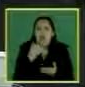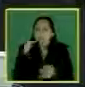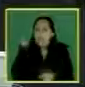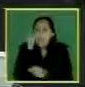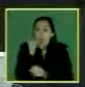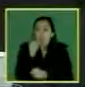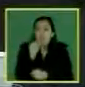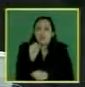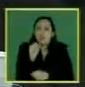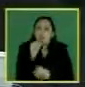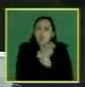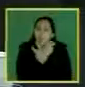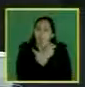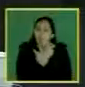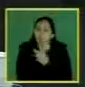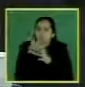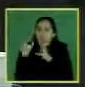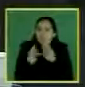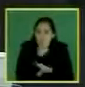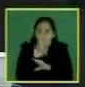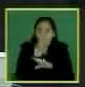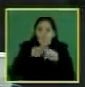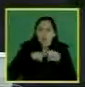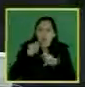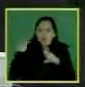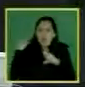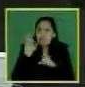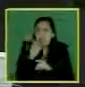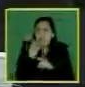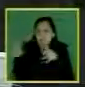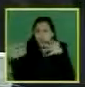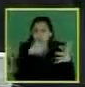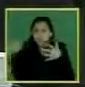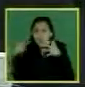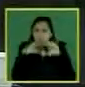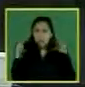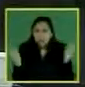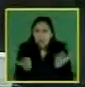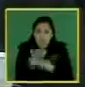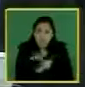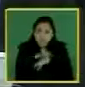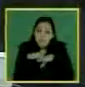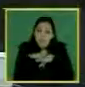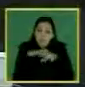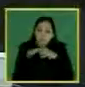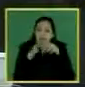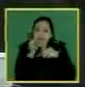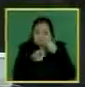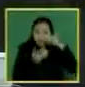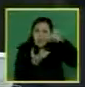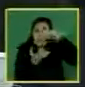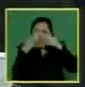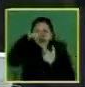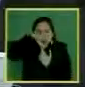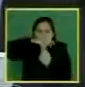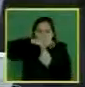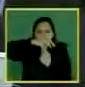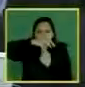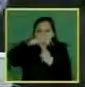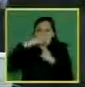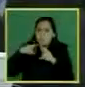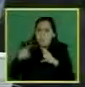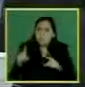jabón, los huesos los convertían en peine, eso lo hicieron en la Segunda Guerra Mundial, la piel la convertían en lámparas. O sea, no eran seres humanos los que ellos estaban matando.